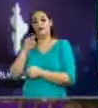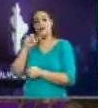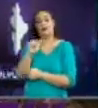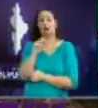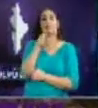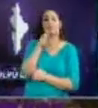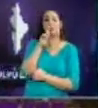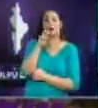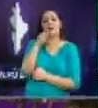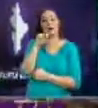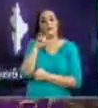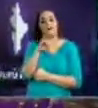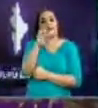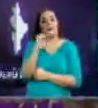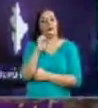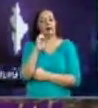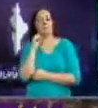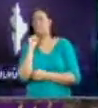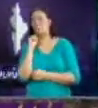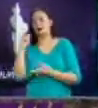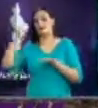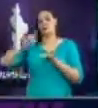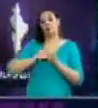aeropuertos y servicios auxiliares